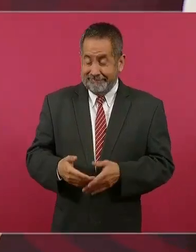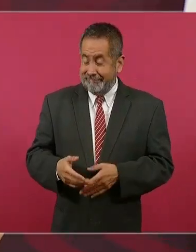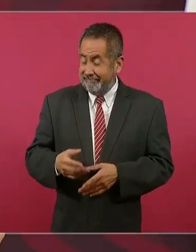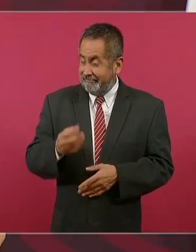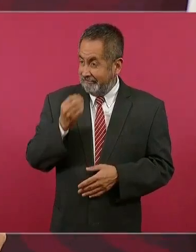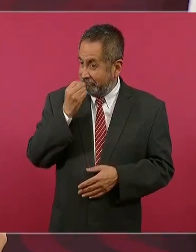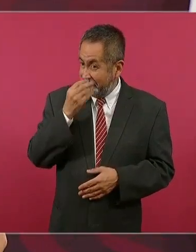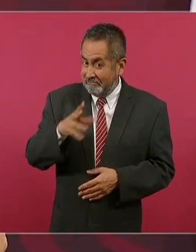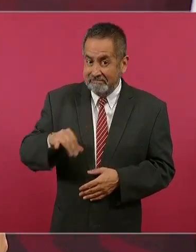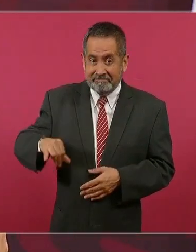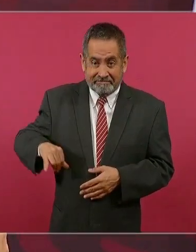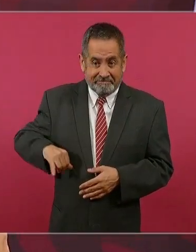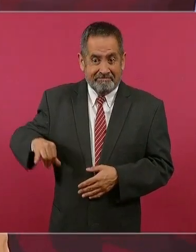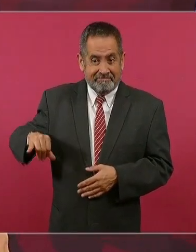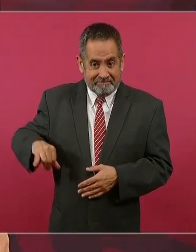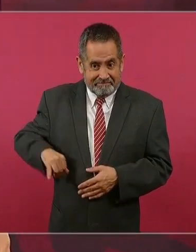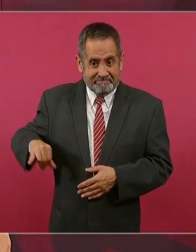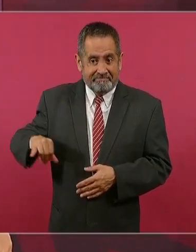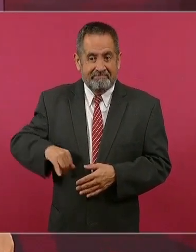interesantes,